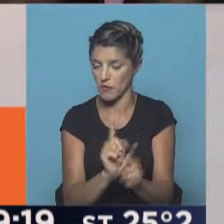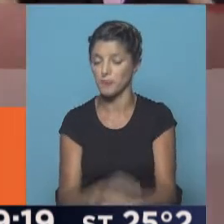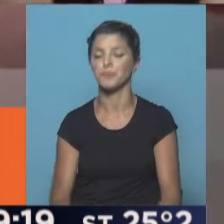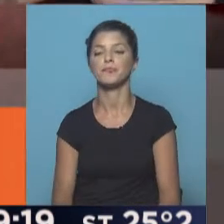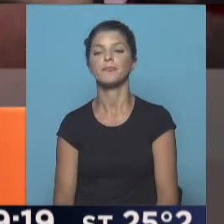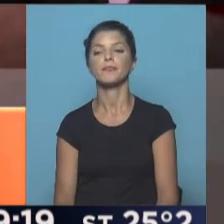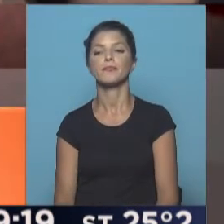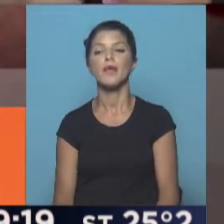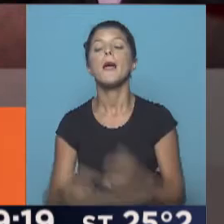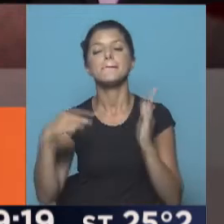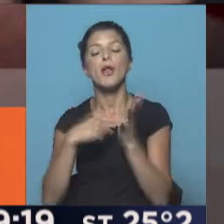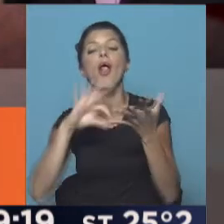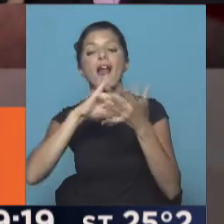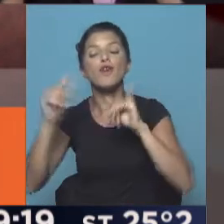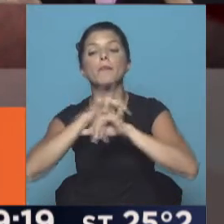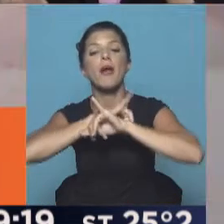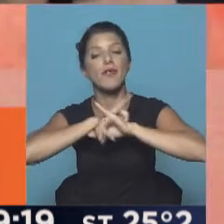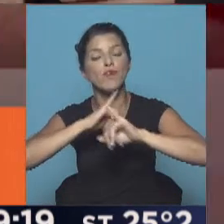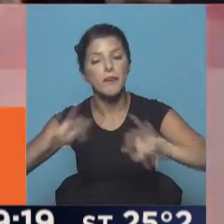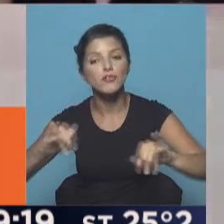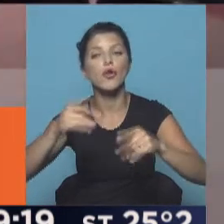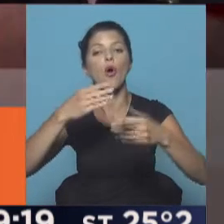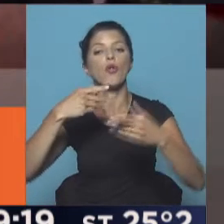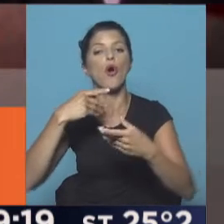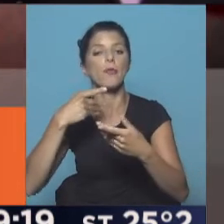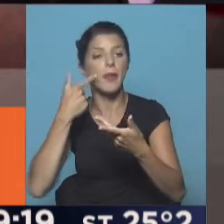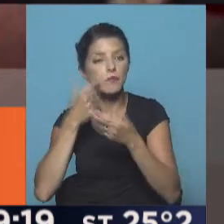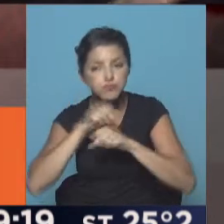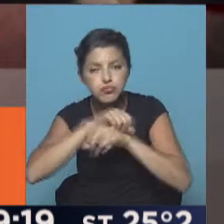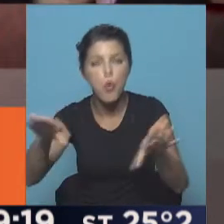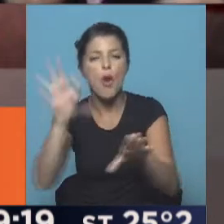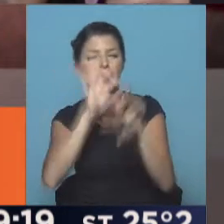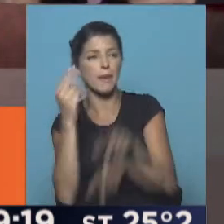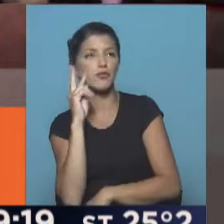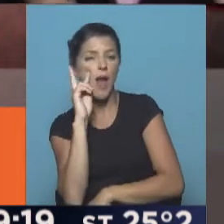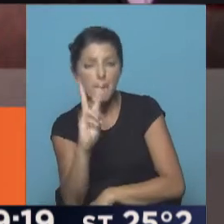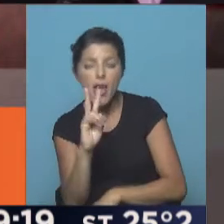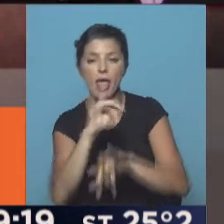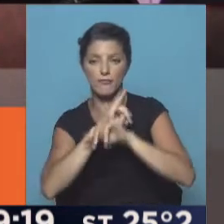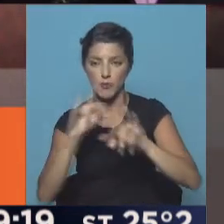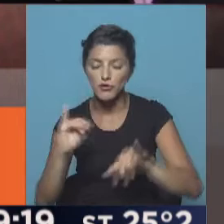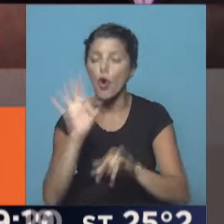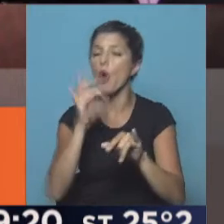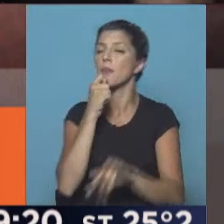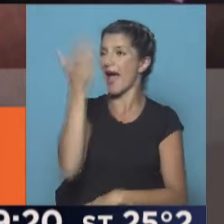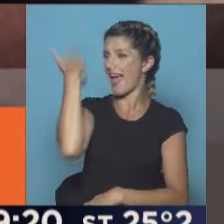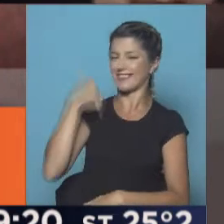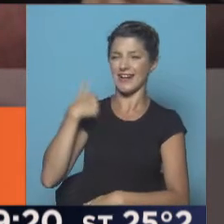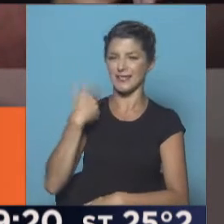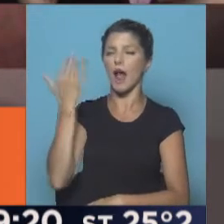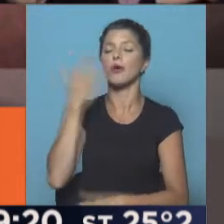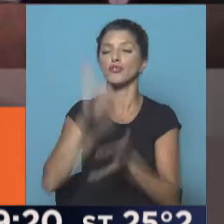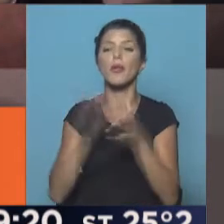las noticias, los hechos, en que la gente ve los hechos, la discusión entre los medios, lo que en la Argentina se habrían llamado en su momento los medios de la